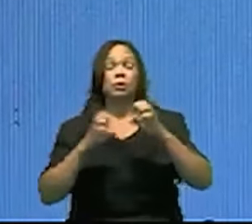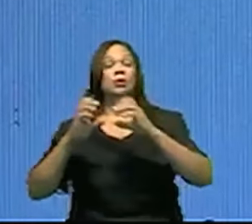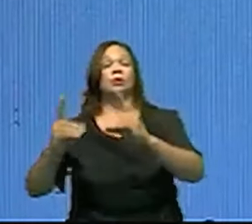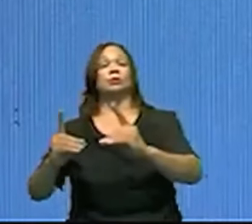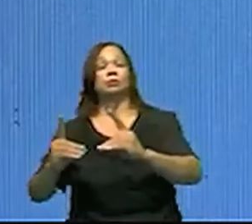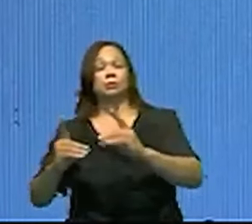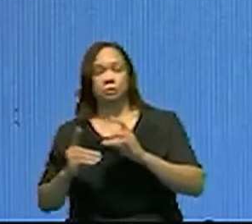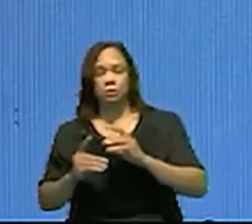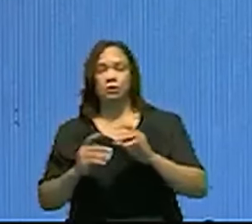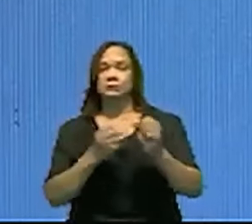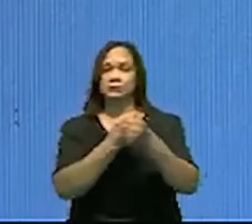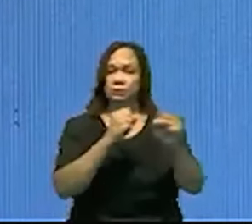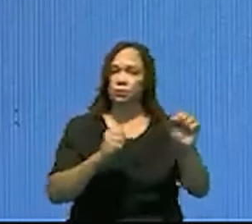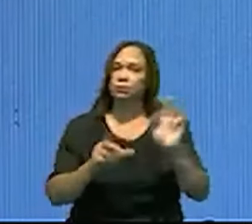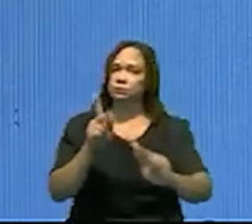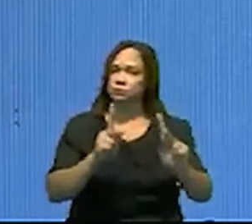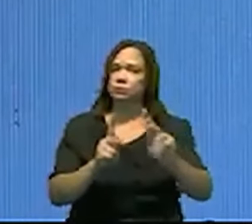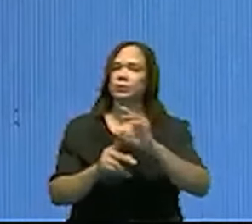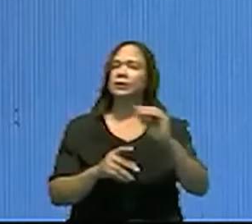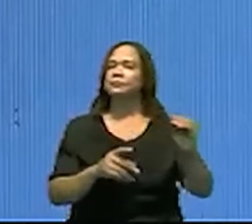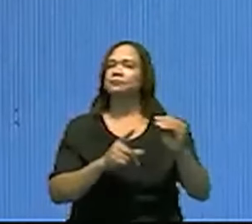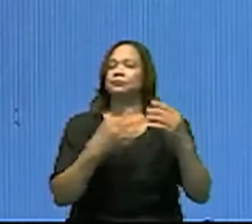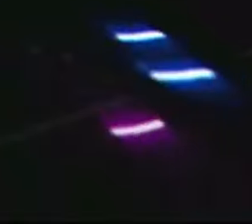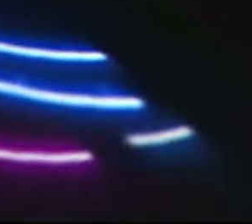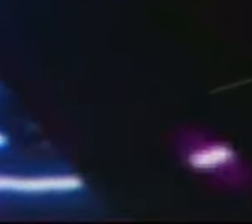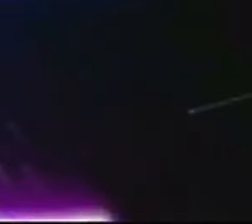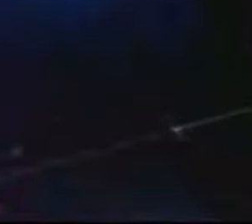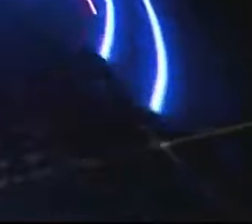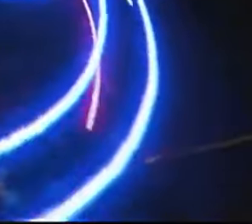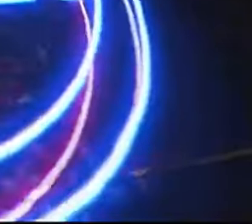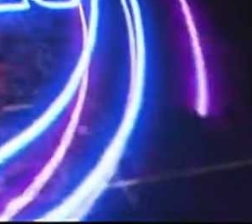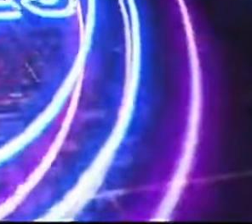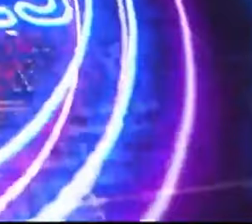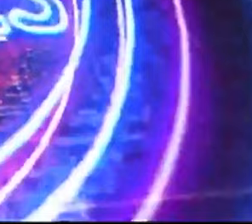educación, seguridad ciudadana y salud.